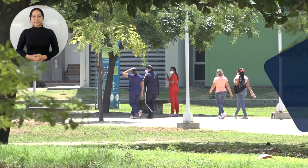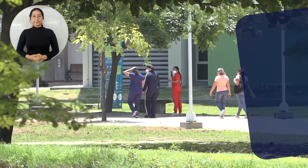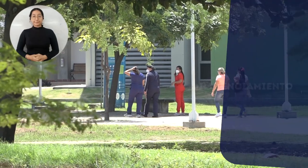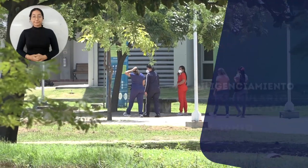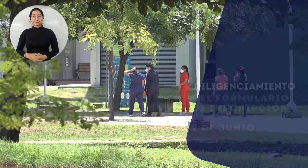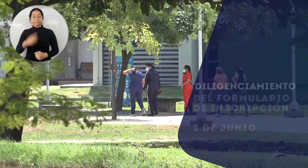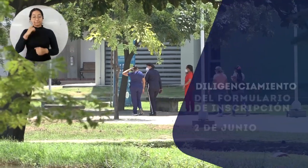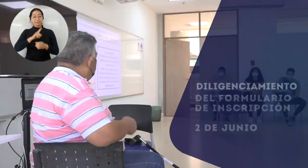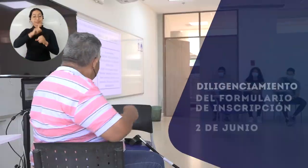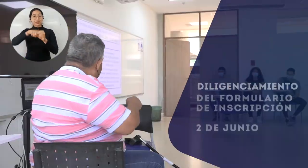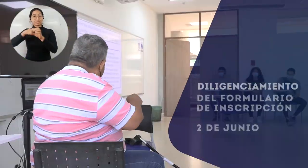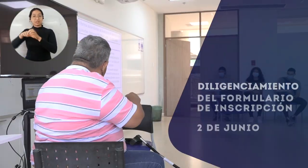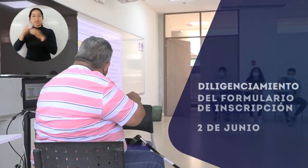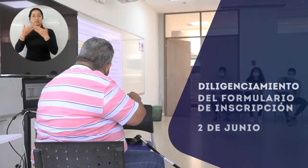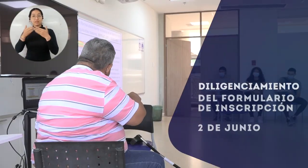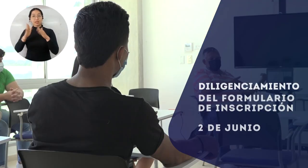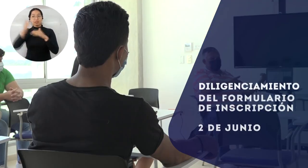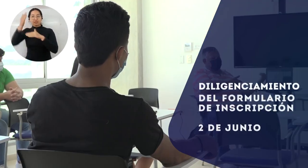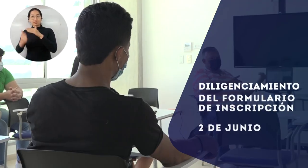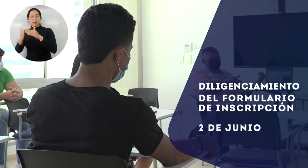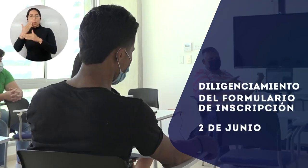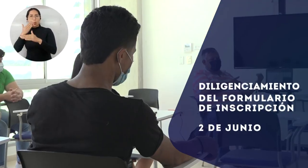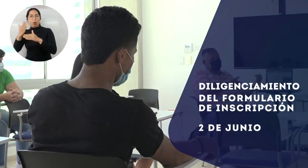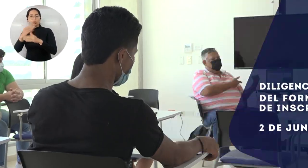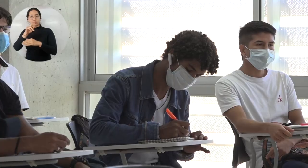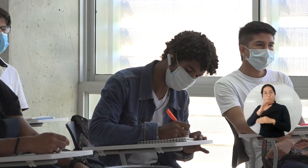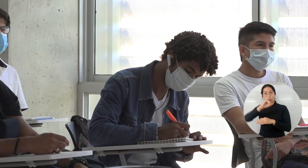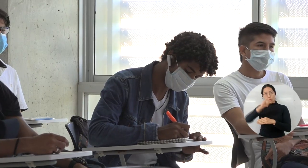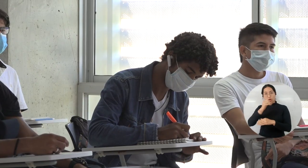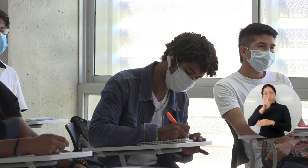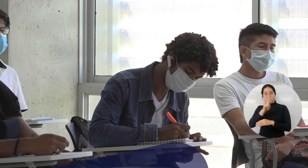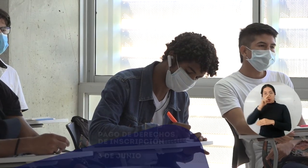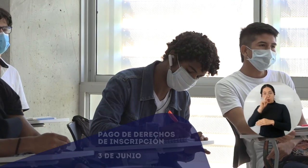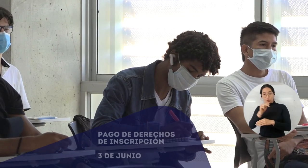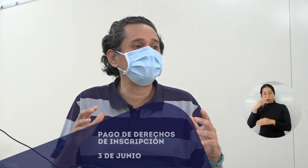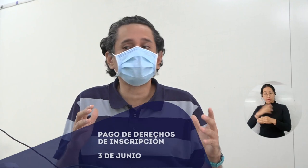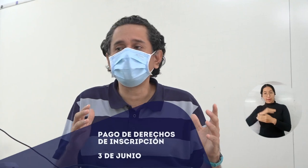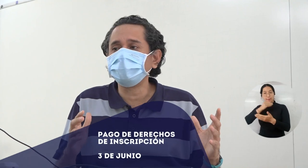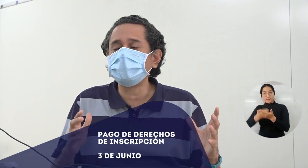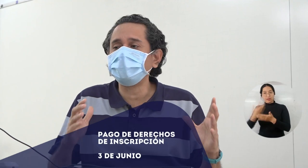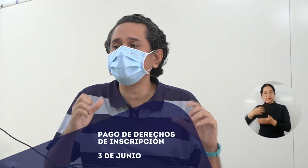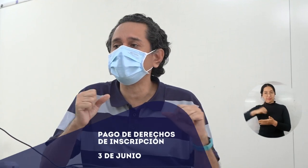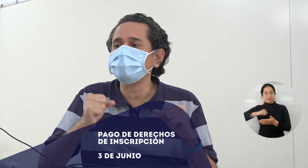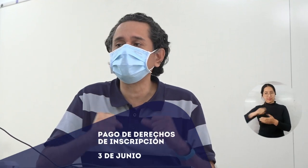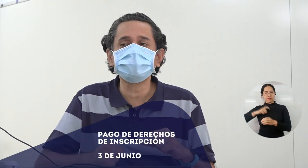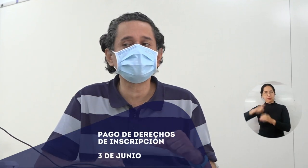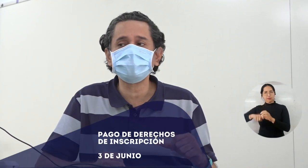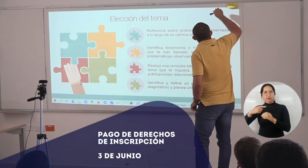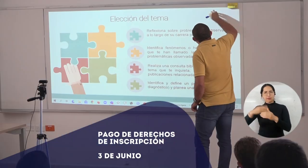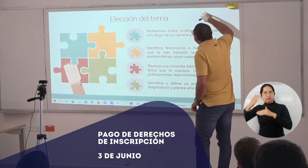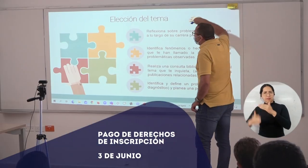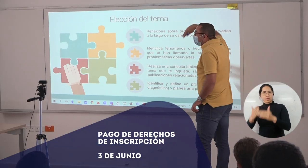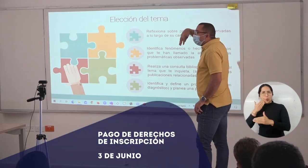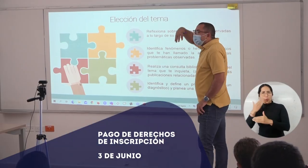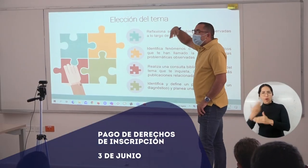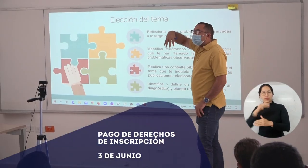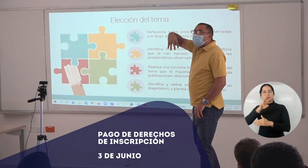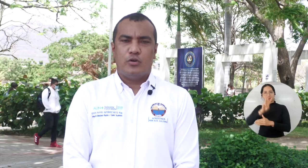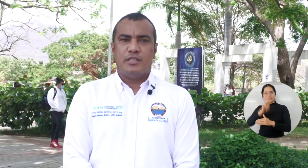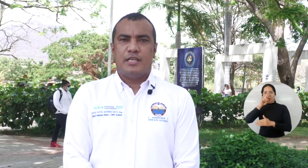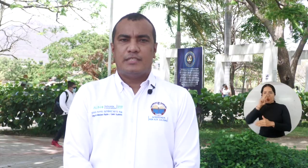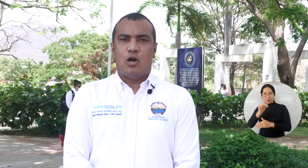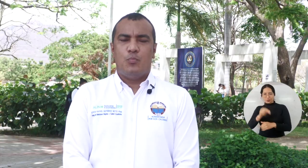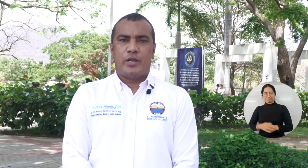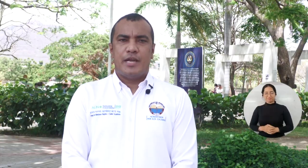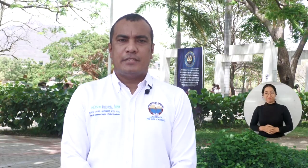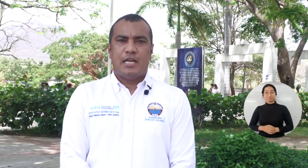Las inscripciones estarán abiertas hasta el jueves 2 de junio y el pago de los derechos de inscripción se podrá realizar hasta el viernes 3 de junio.